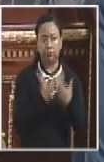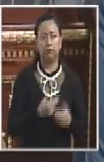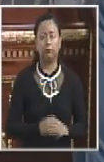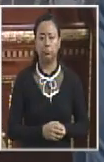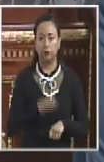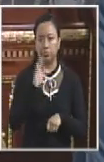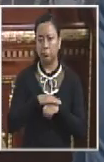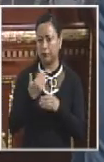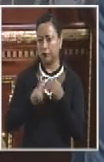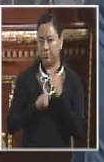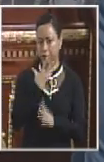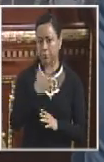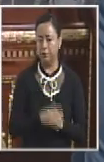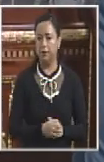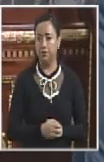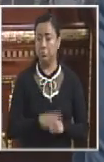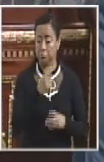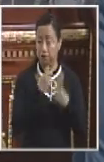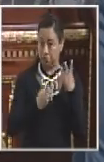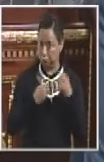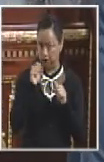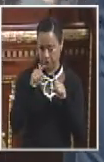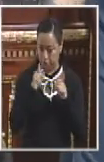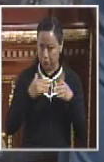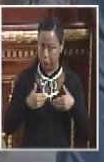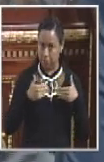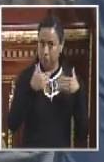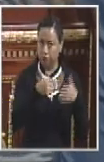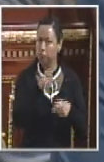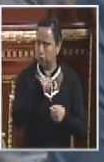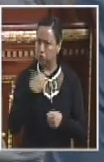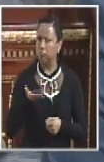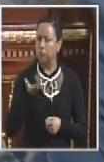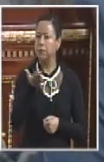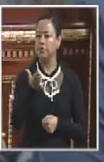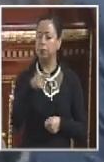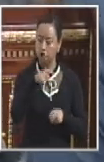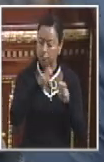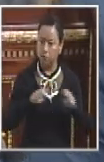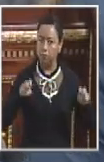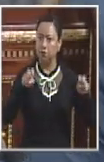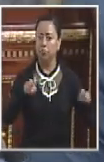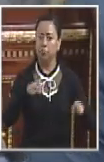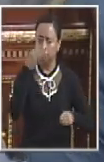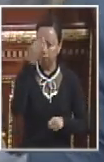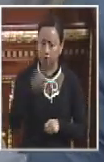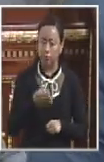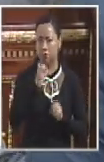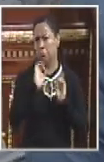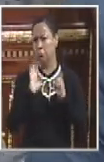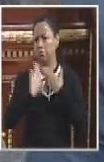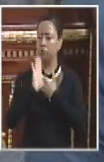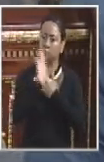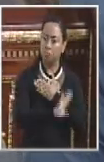más reciente. Con esos mismos precedentes es que yo estoy pidiendo que el Pleno acepte o rechace un